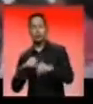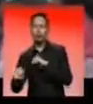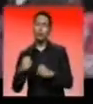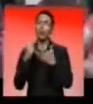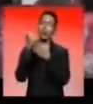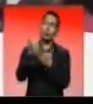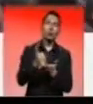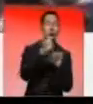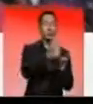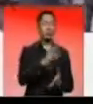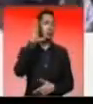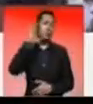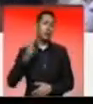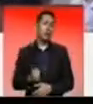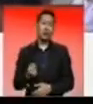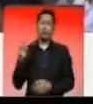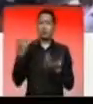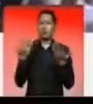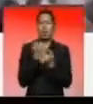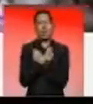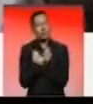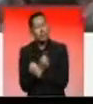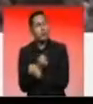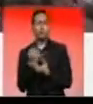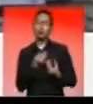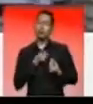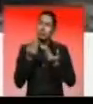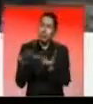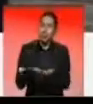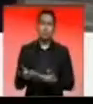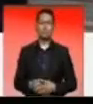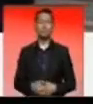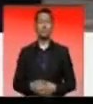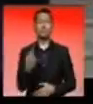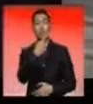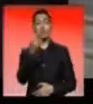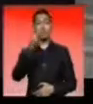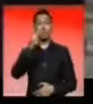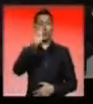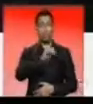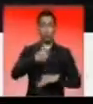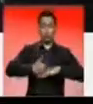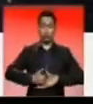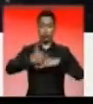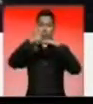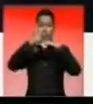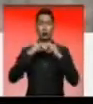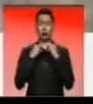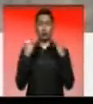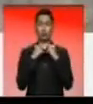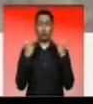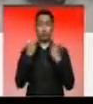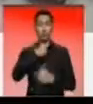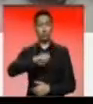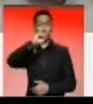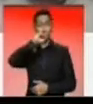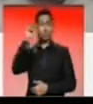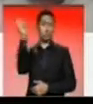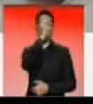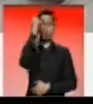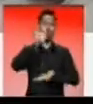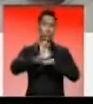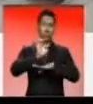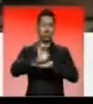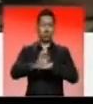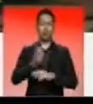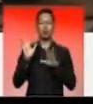de este pueblo, a quien amó y entregó su vida. 120 diáconos, sacerdotes y obispos del país asistieron a